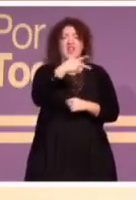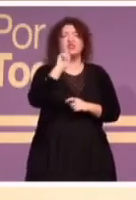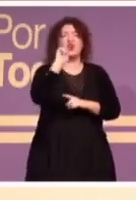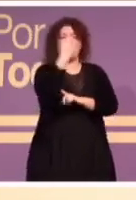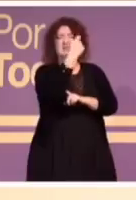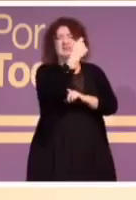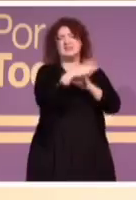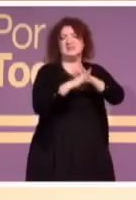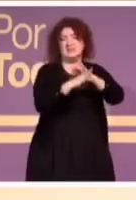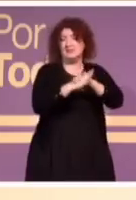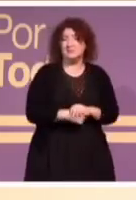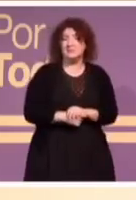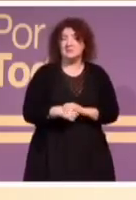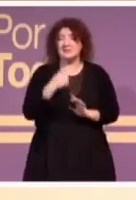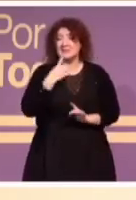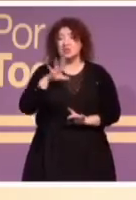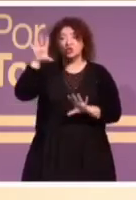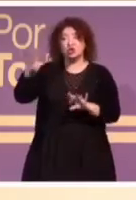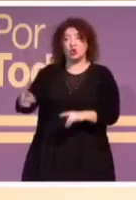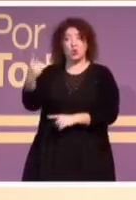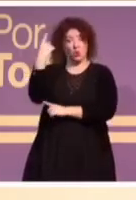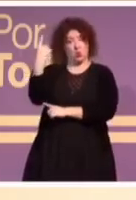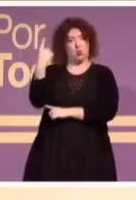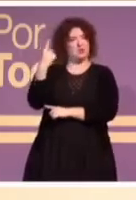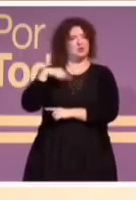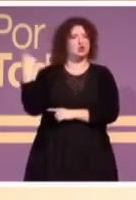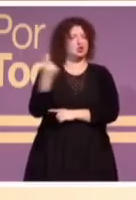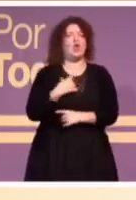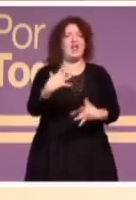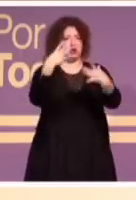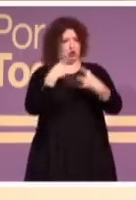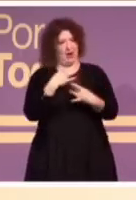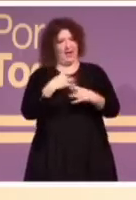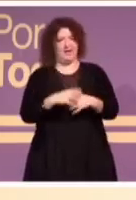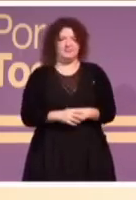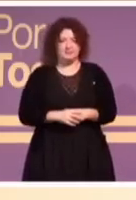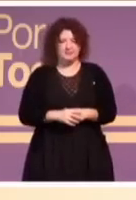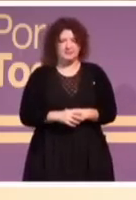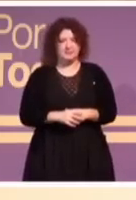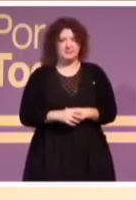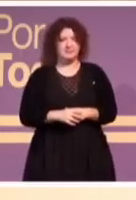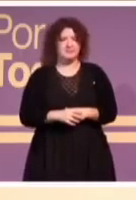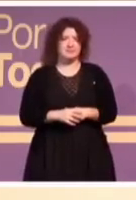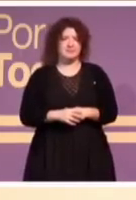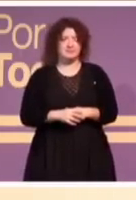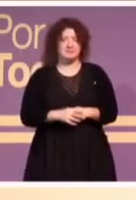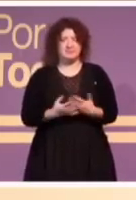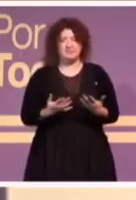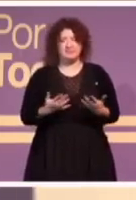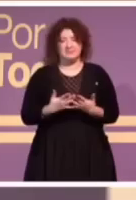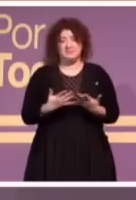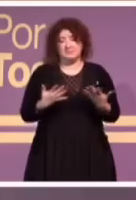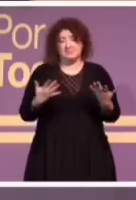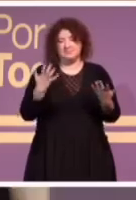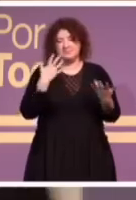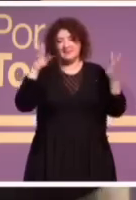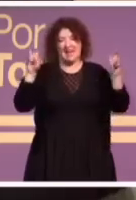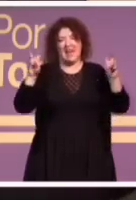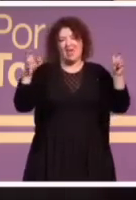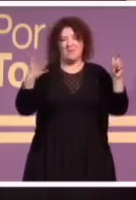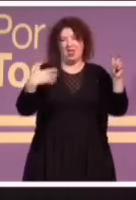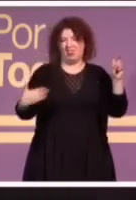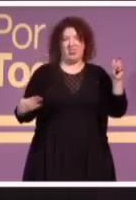derechos. De que si nos tocan a una, nos tocan a todas. No es un lema vacío, no es un lema